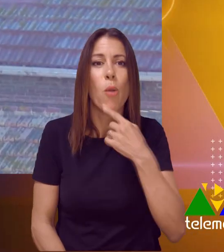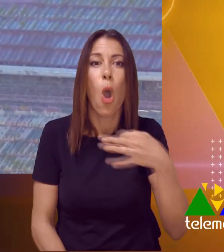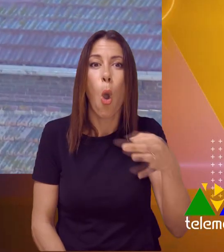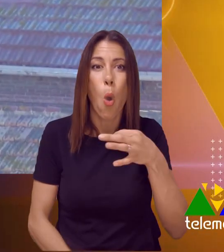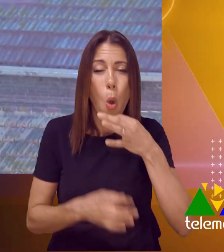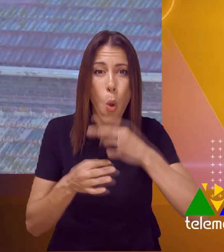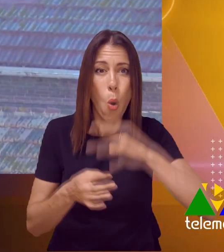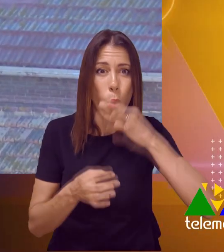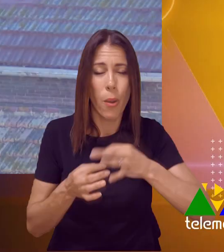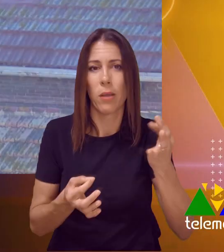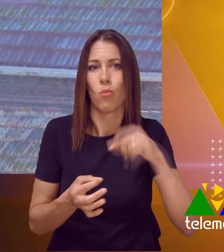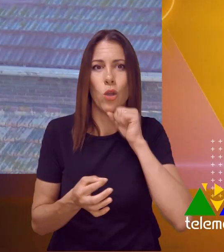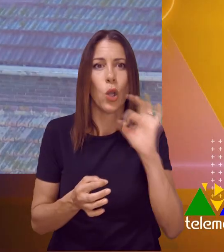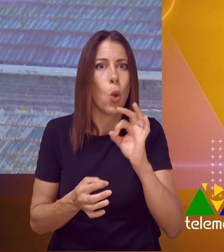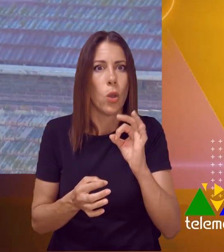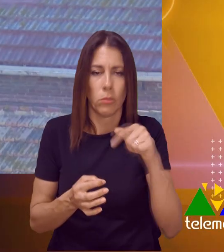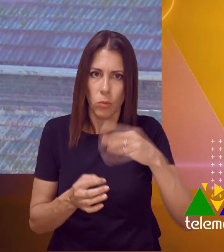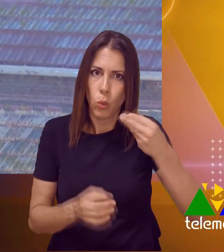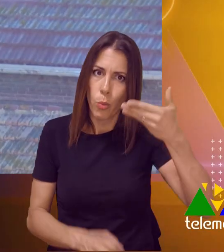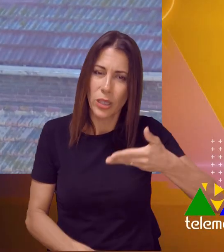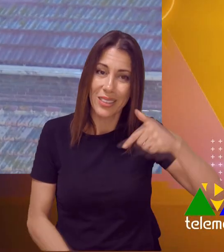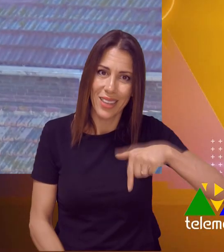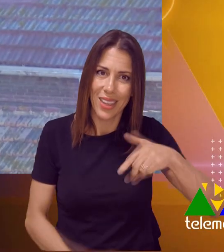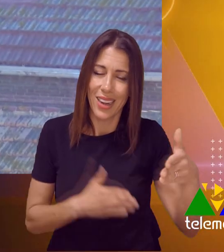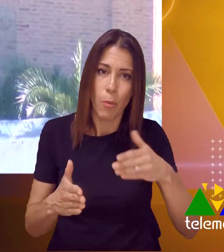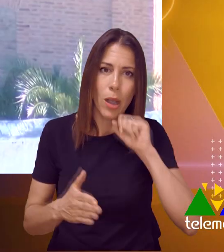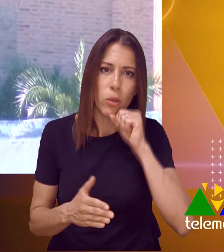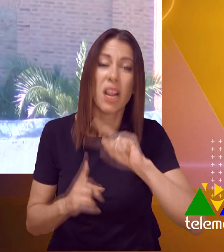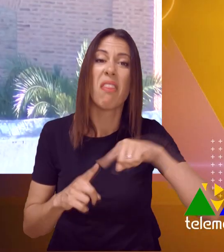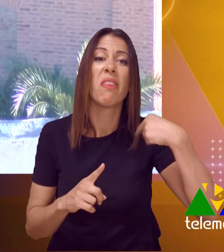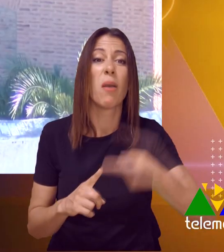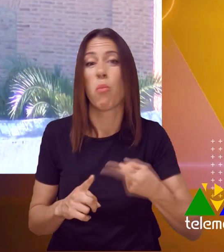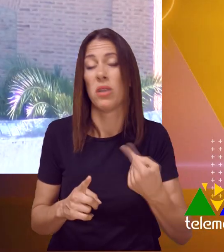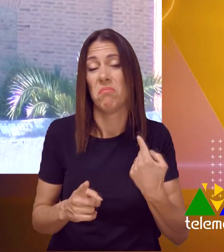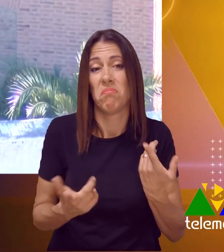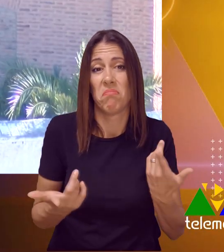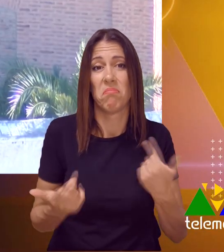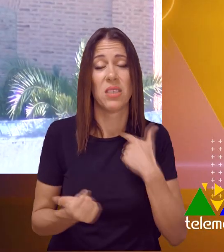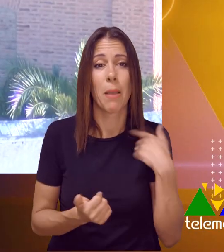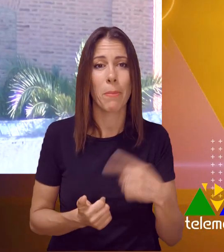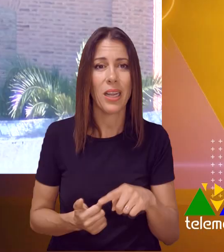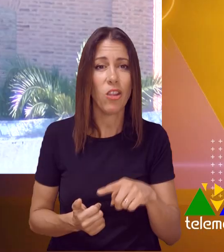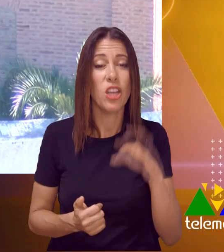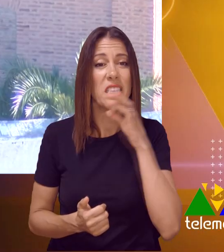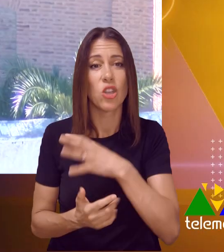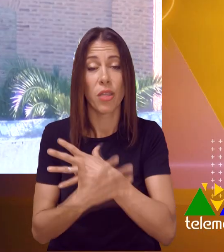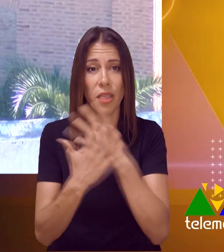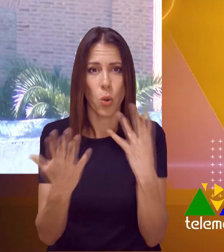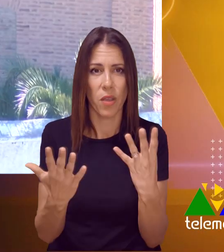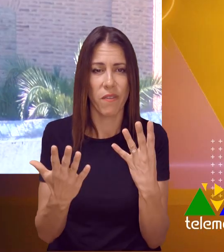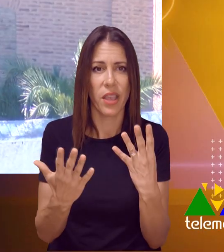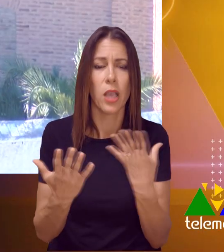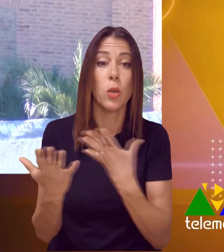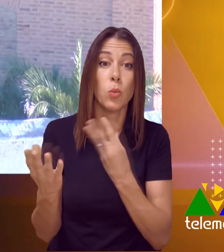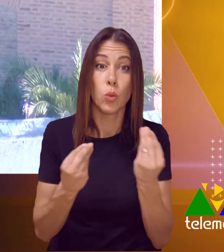y las pasas de Motril fueron muy importantes en una época. Después el cultivo se perdió con la filosera en el siglo XIX,